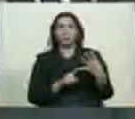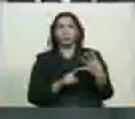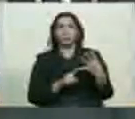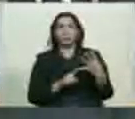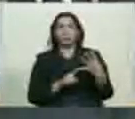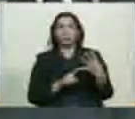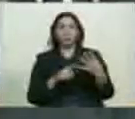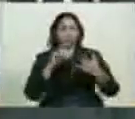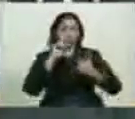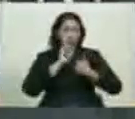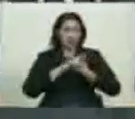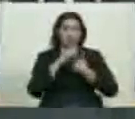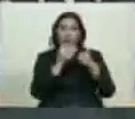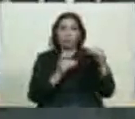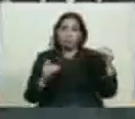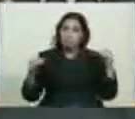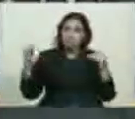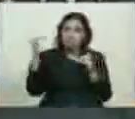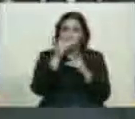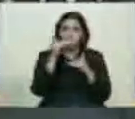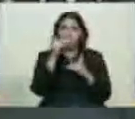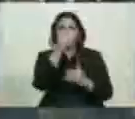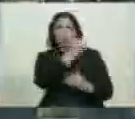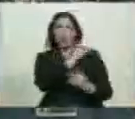mayor general Pedro Juliap,